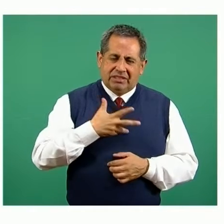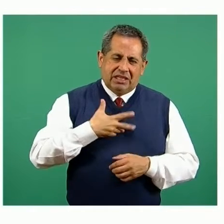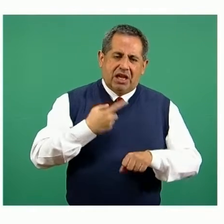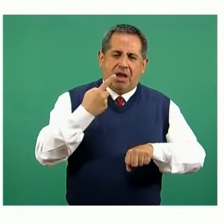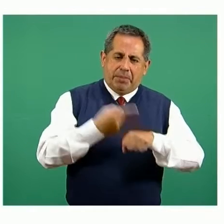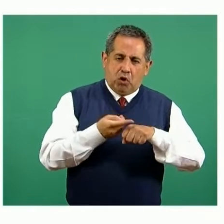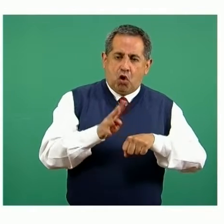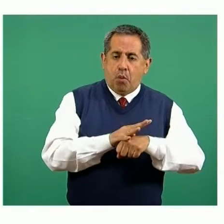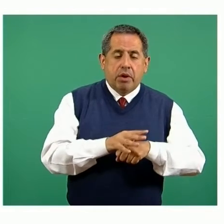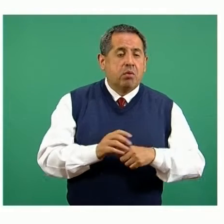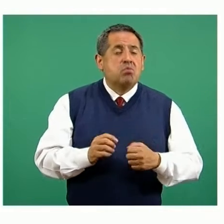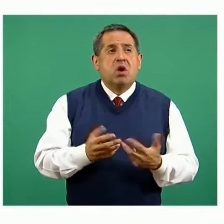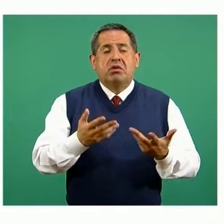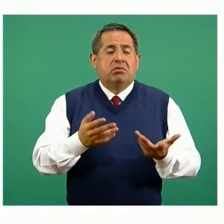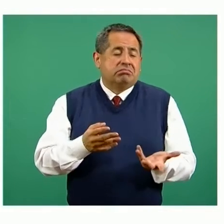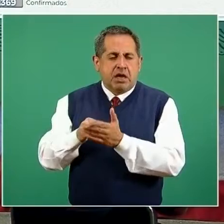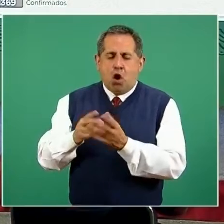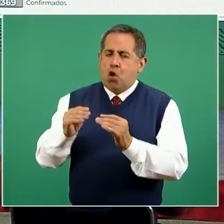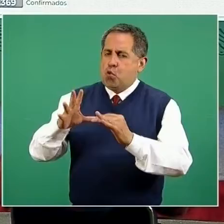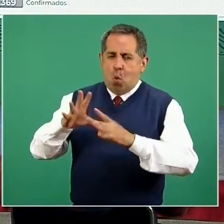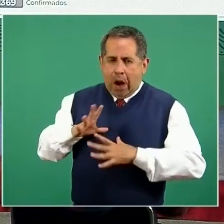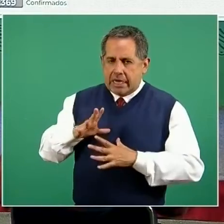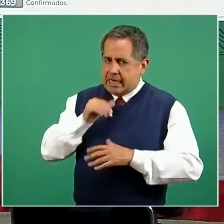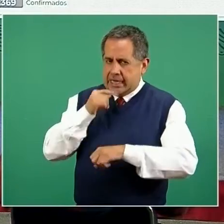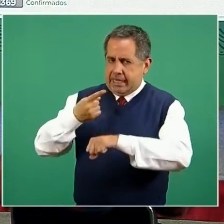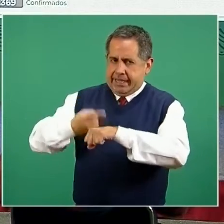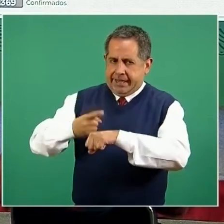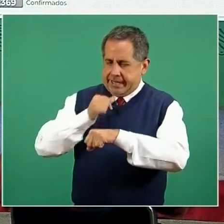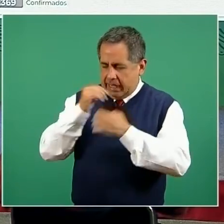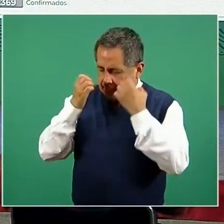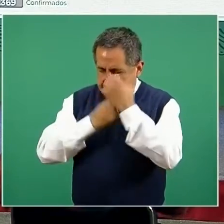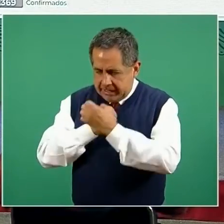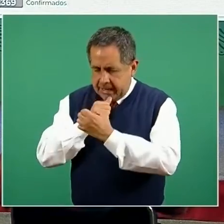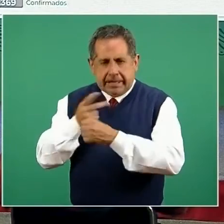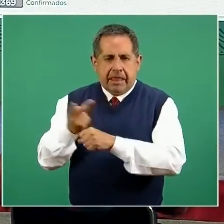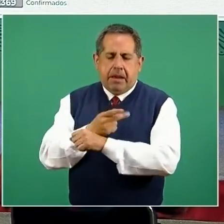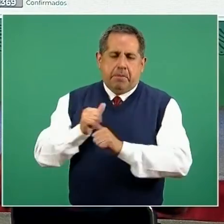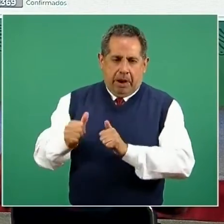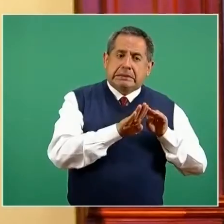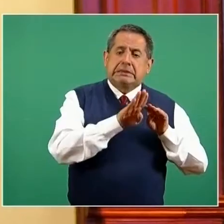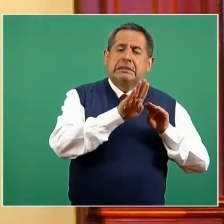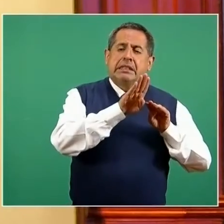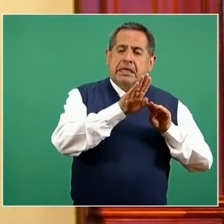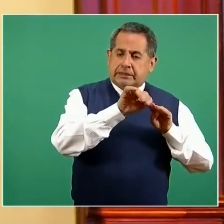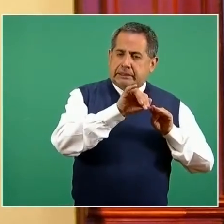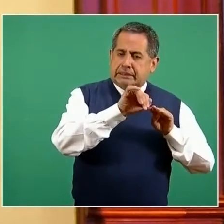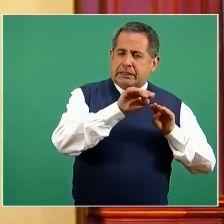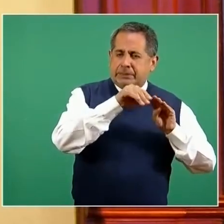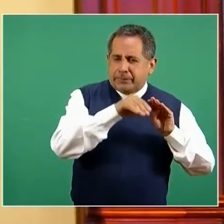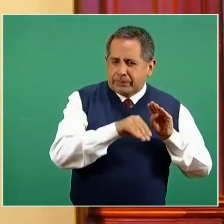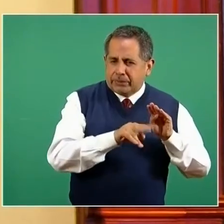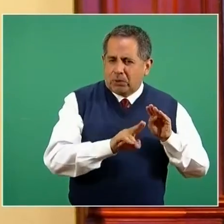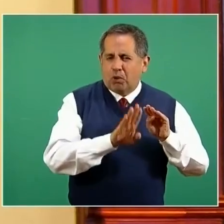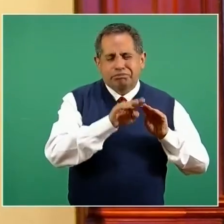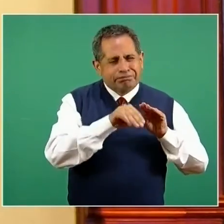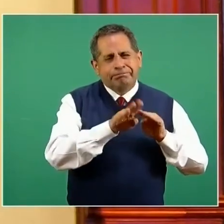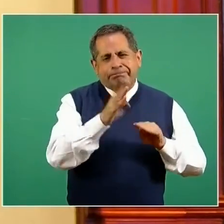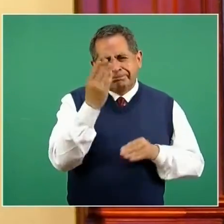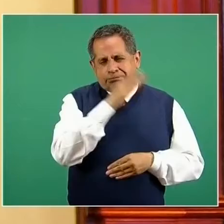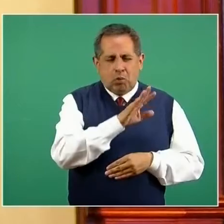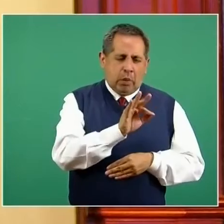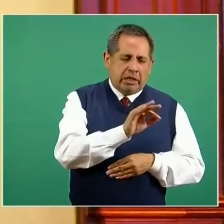país entre ellas tabasco mientras que la que mayor ocupación registra es la ciudad de mexico con un 91% de camas ocupadas